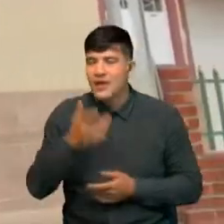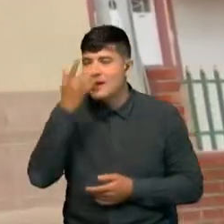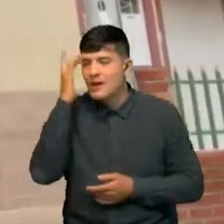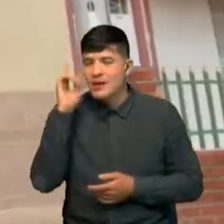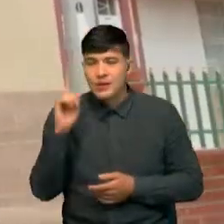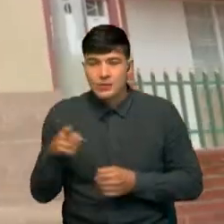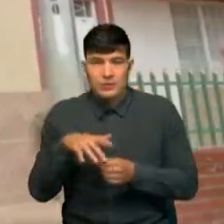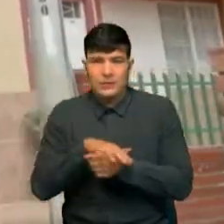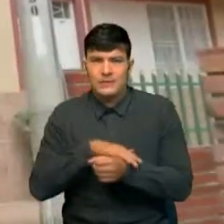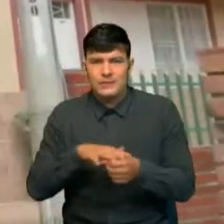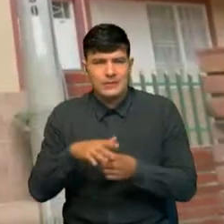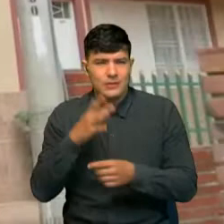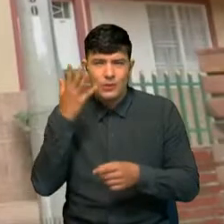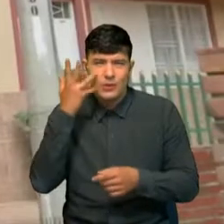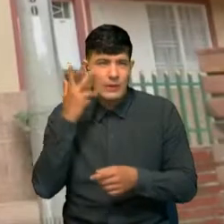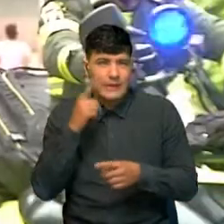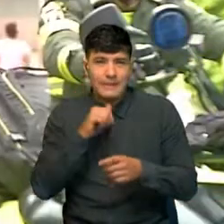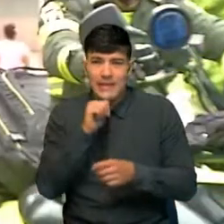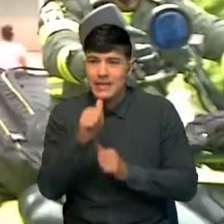peor.